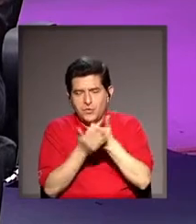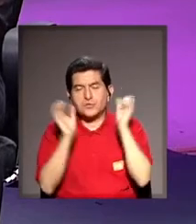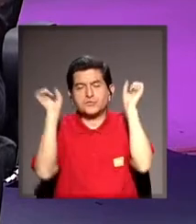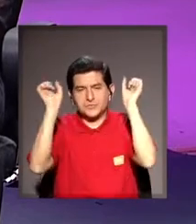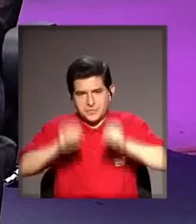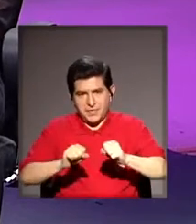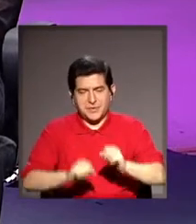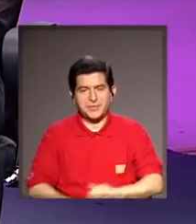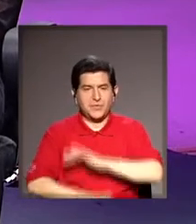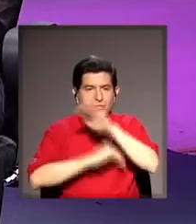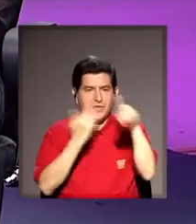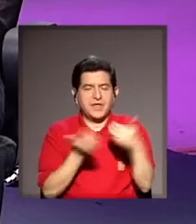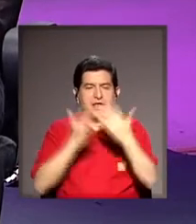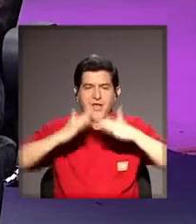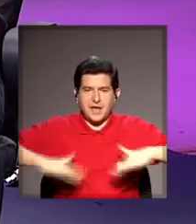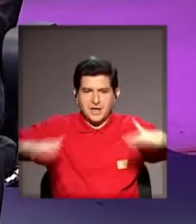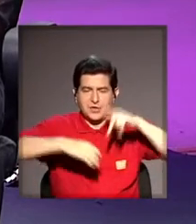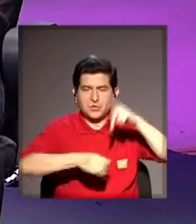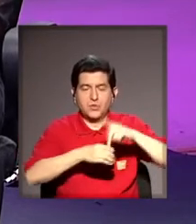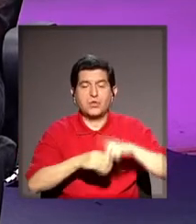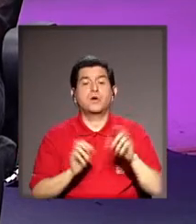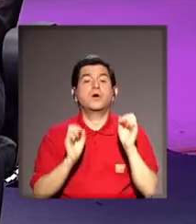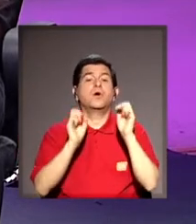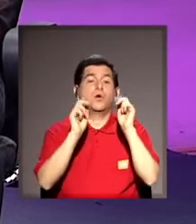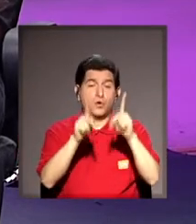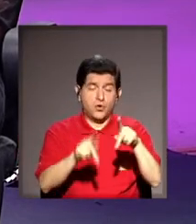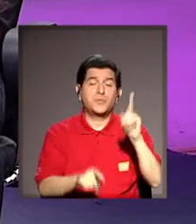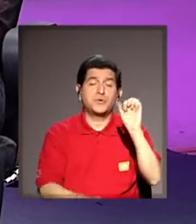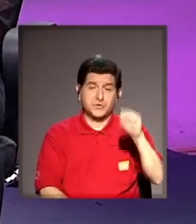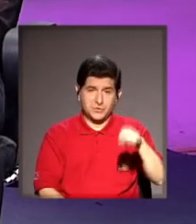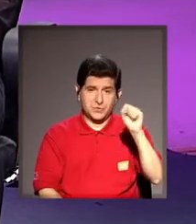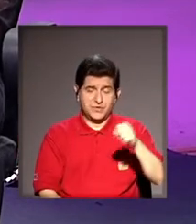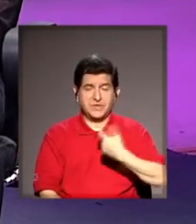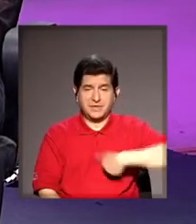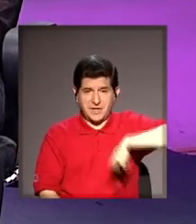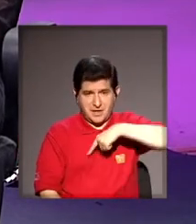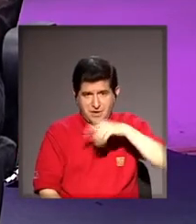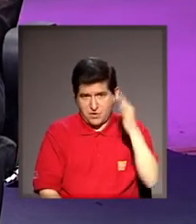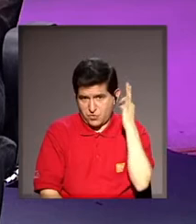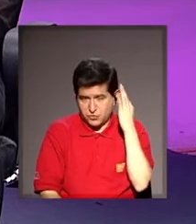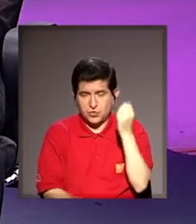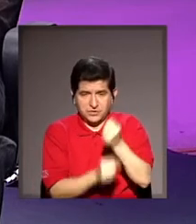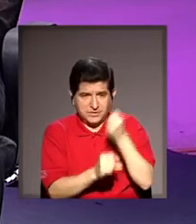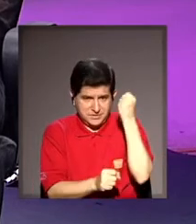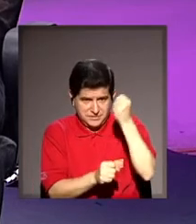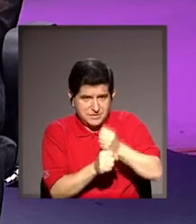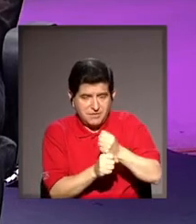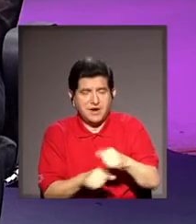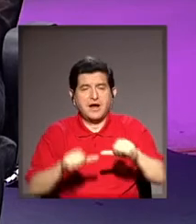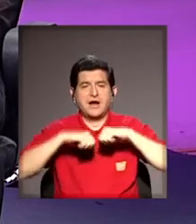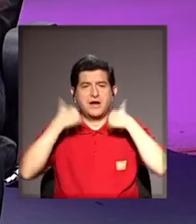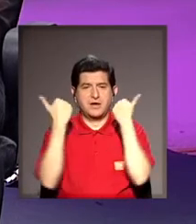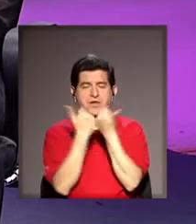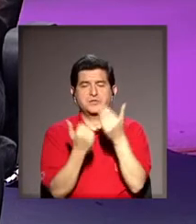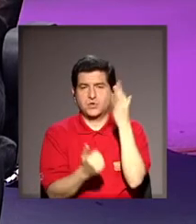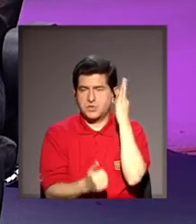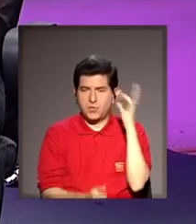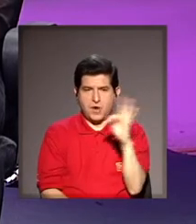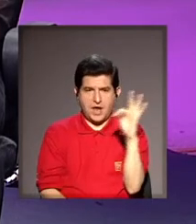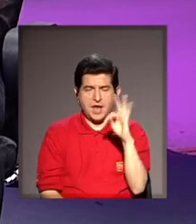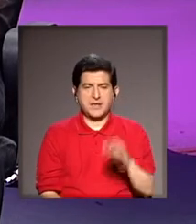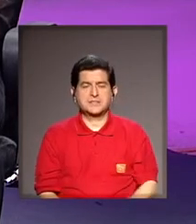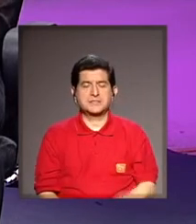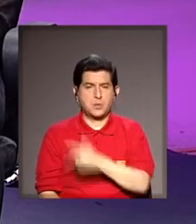entonces vas a tener la oportunidad nosotros de trabajar con asociaciones de mujeres trans de